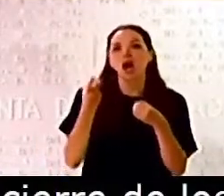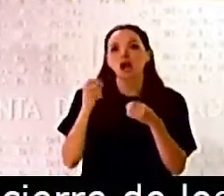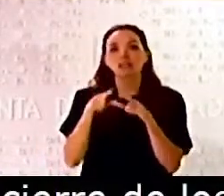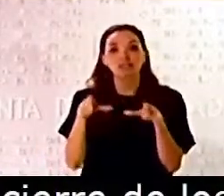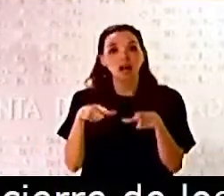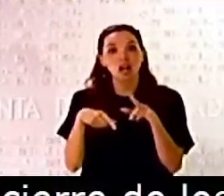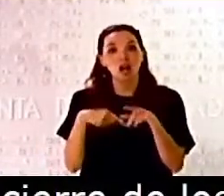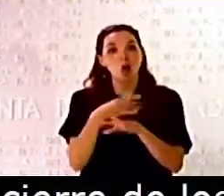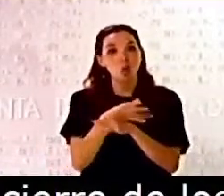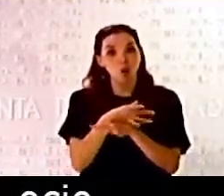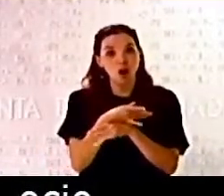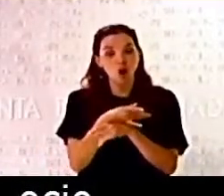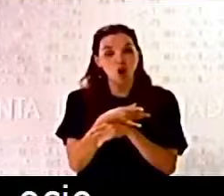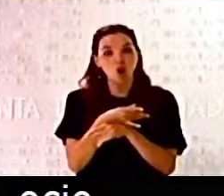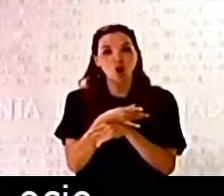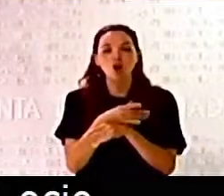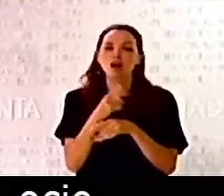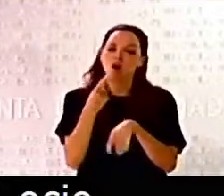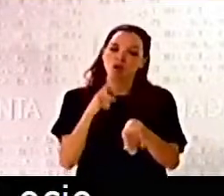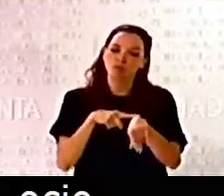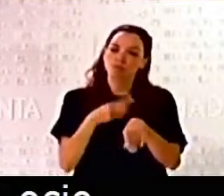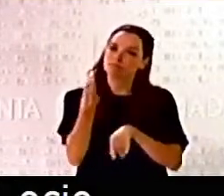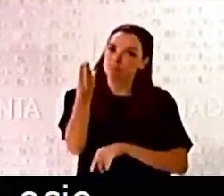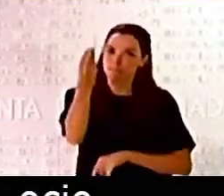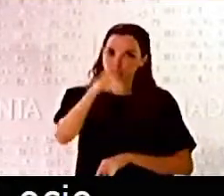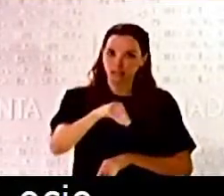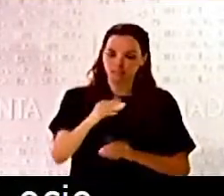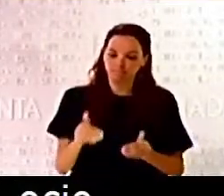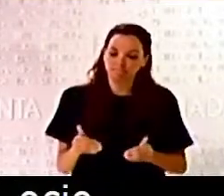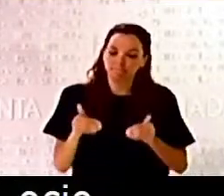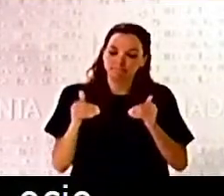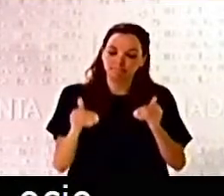juego de las 2 a las 3 de la mañana.